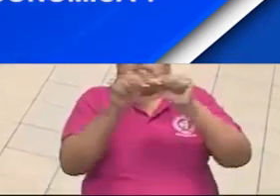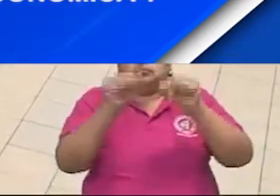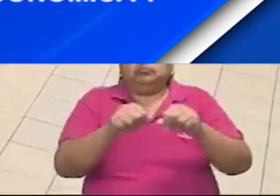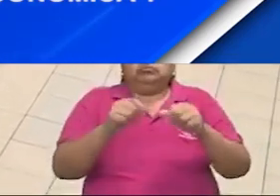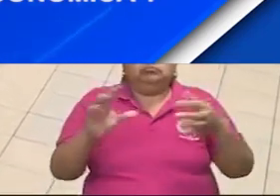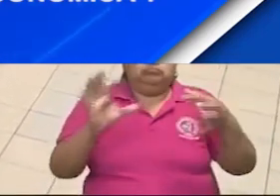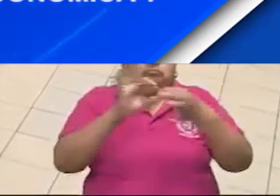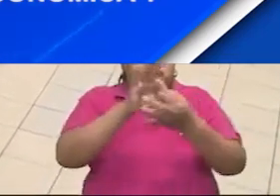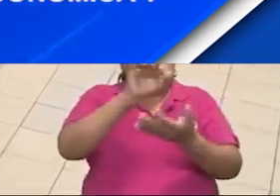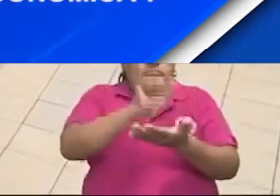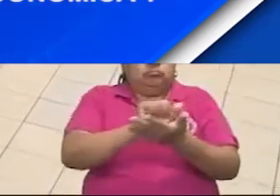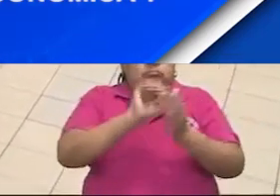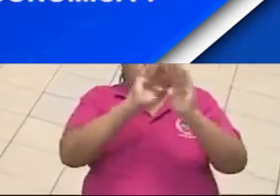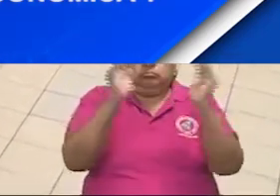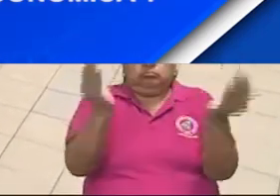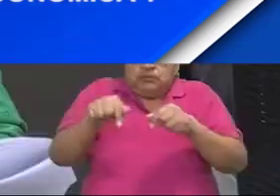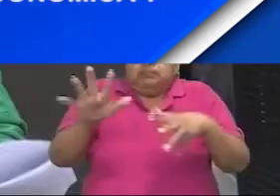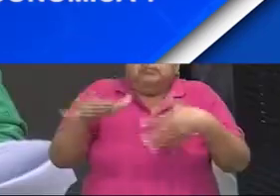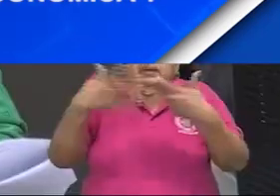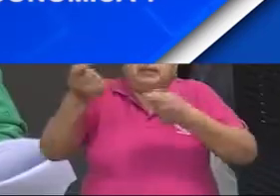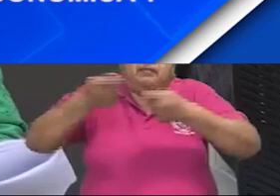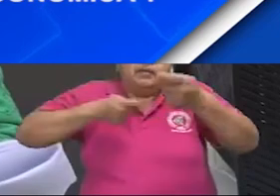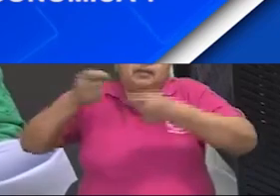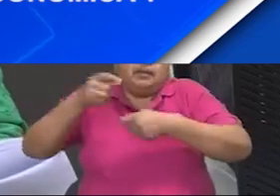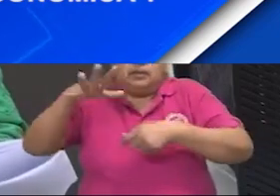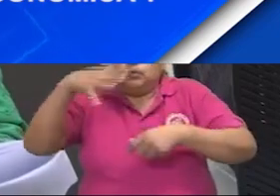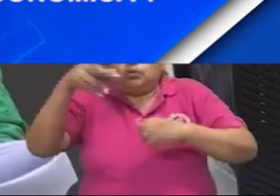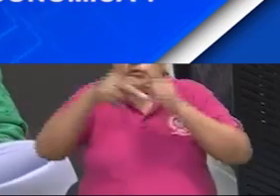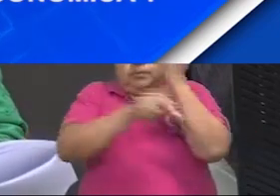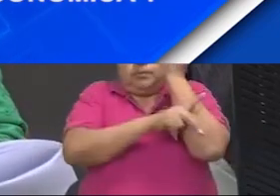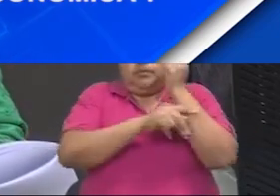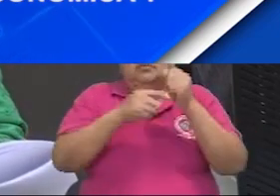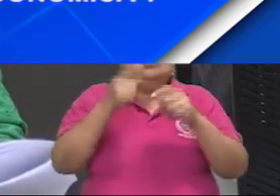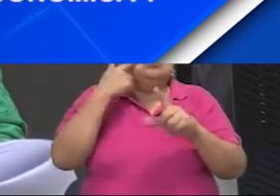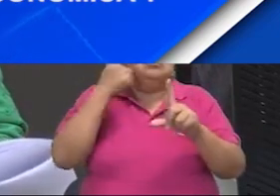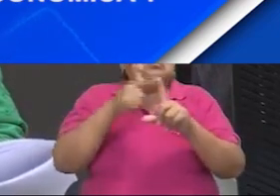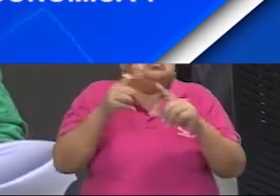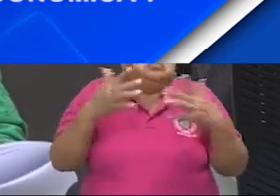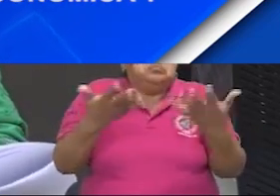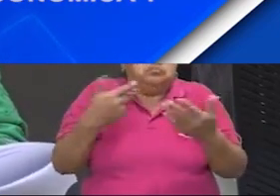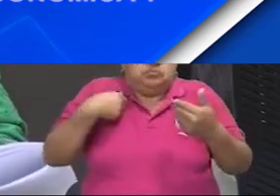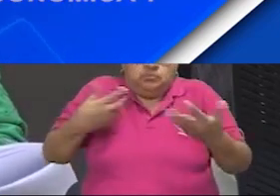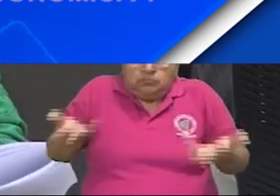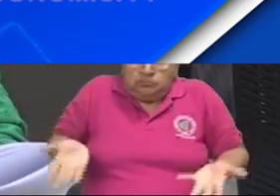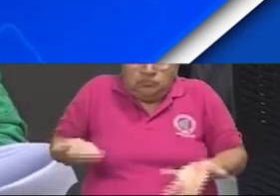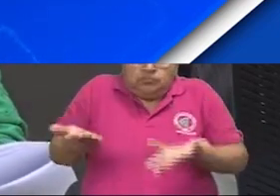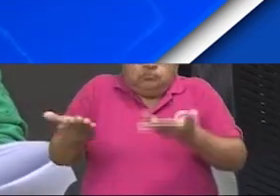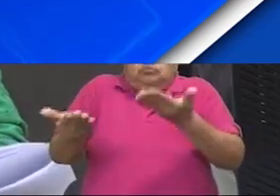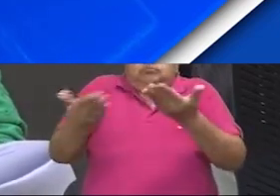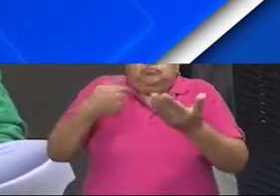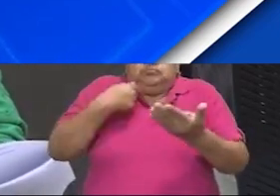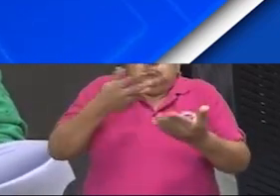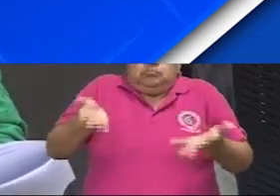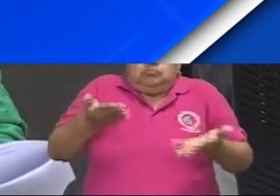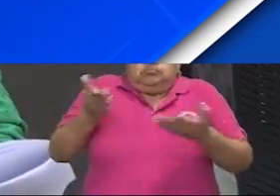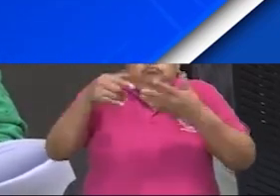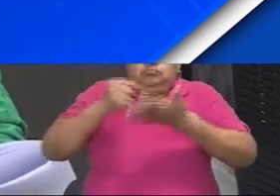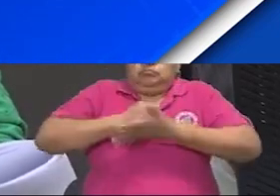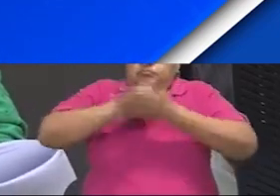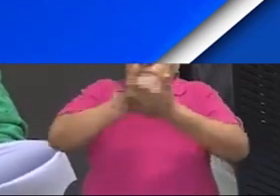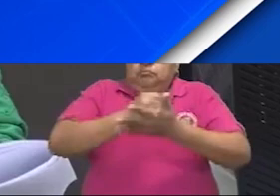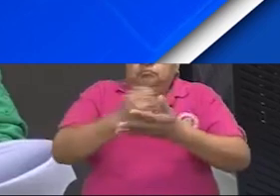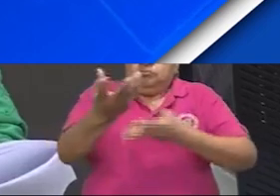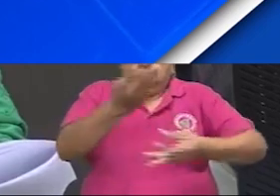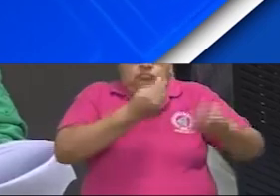país euroasiático, con el objeto de promover e incentivar la